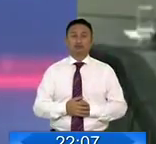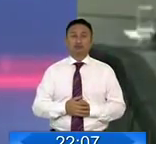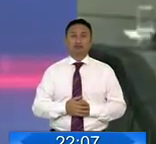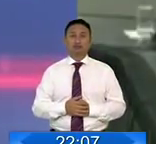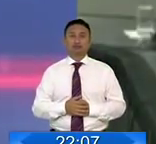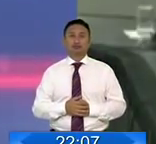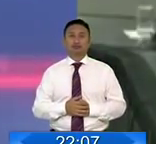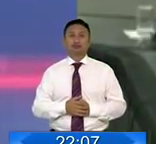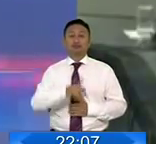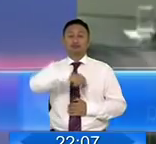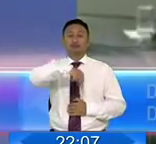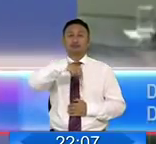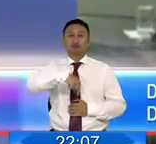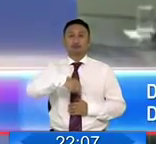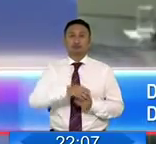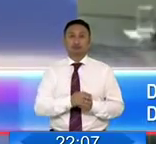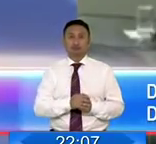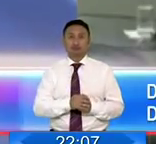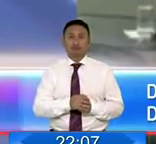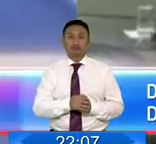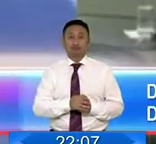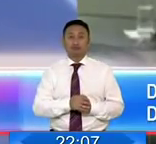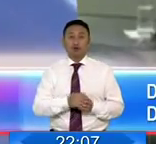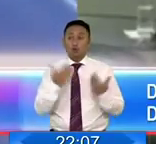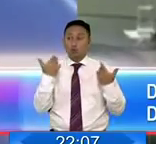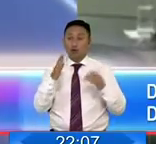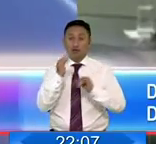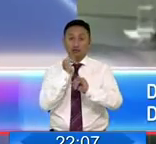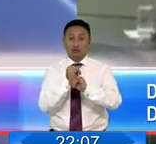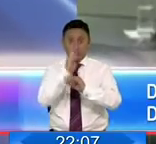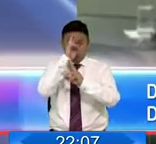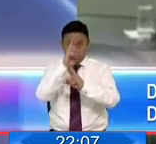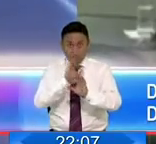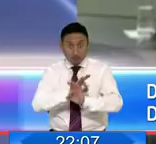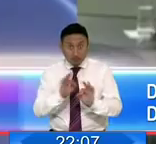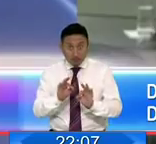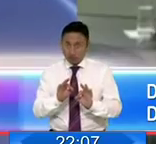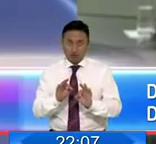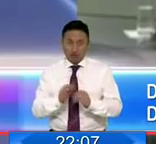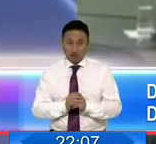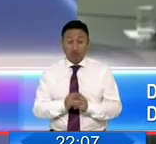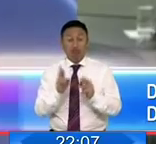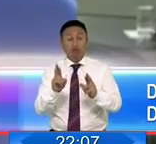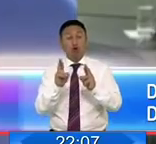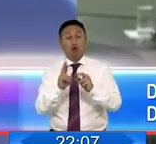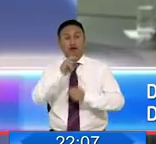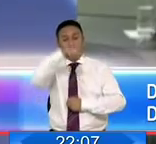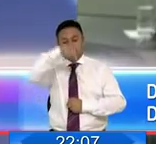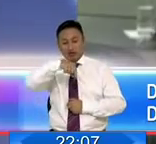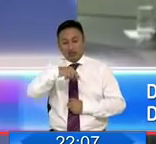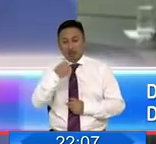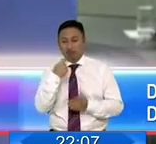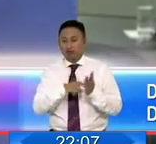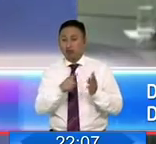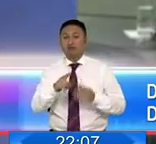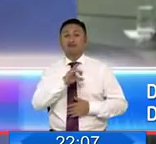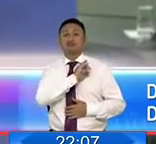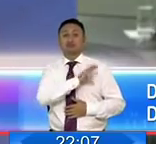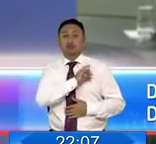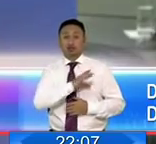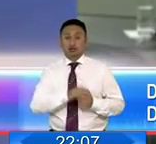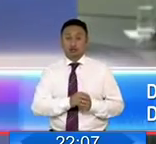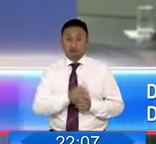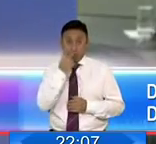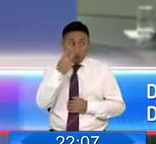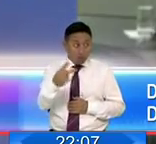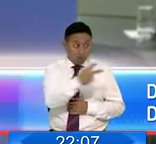a ninguna institución, nadie le debe faltar el respeto a la institución. Ojalá fuéramos aquí como en Chile. Miren cómo